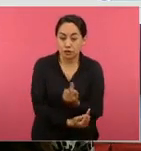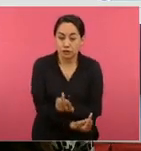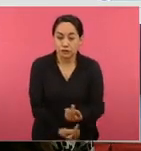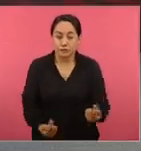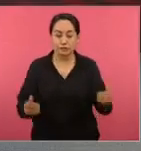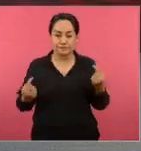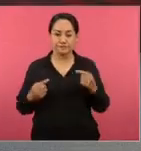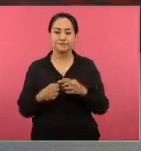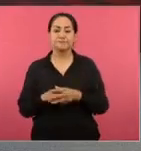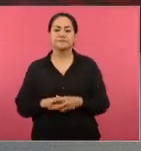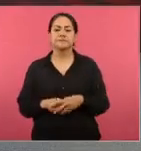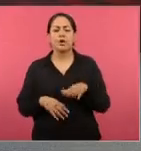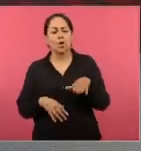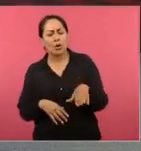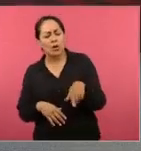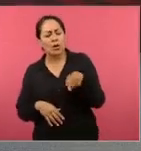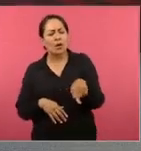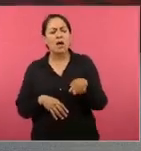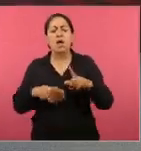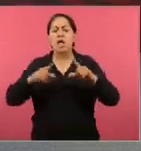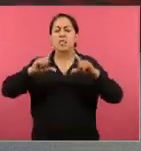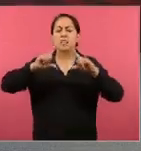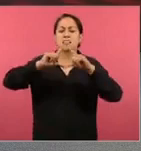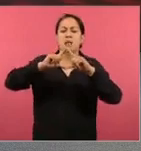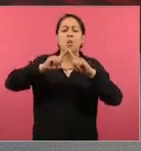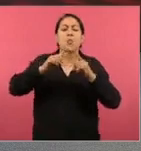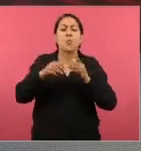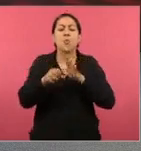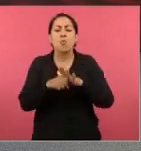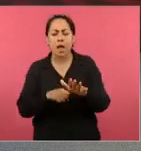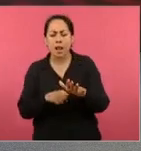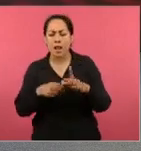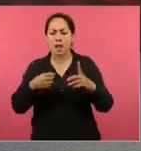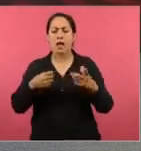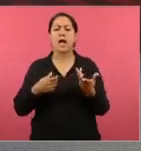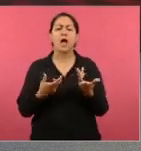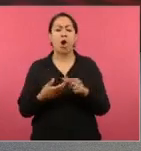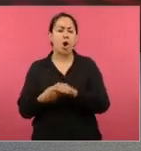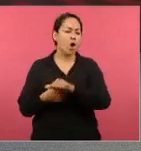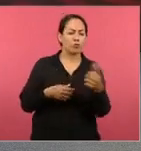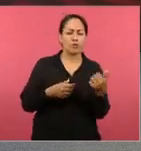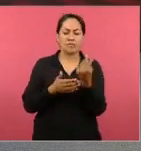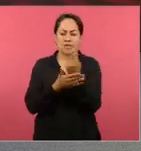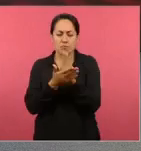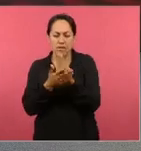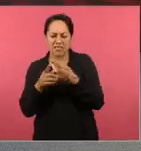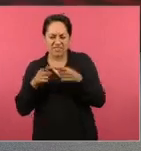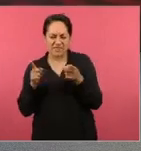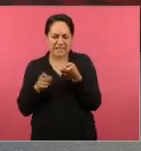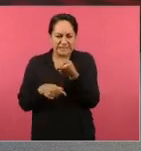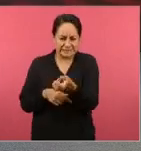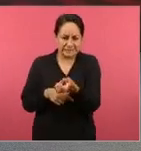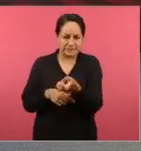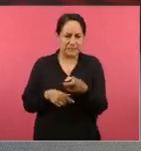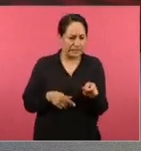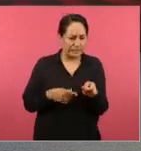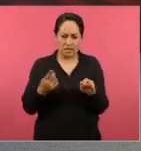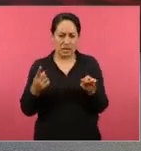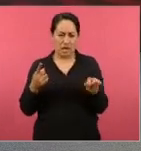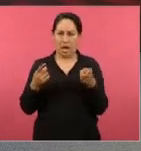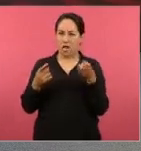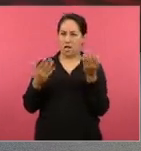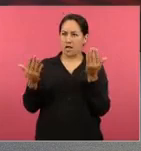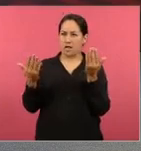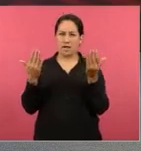oye, ¿cuál es el triángulo? Y se le colocan otras figuras. Está comparando, pero me dice que